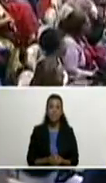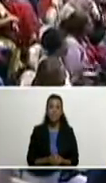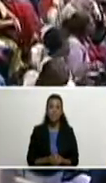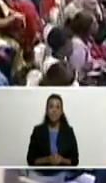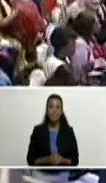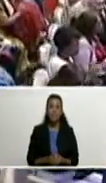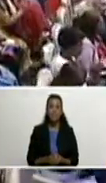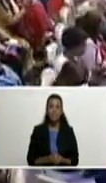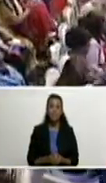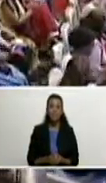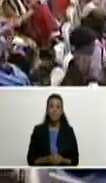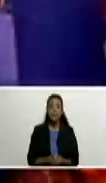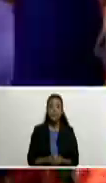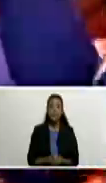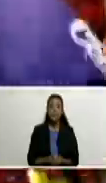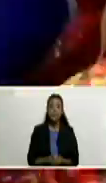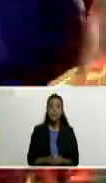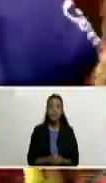hoy